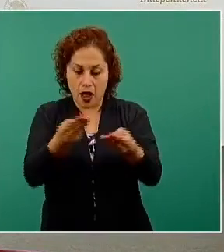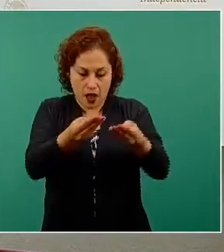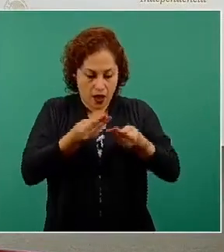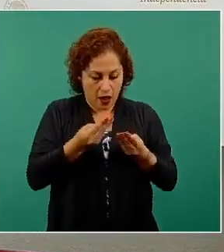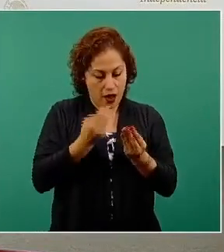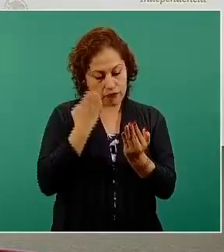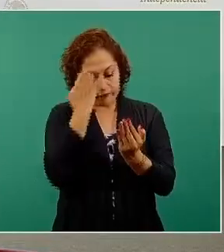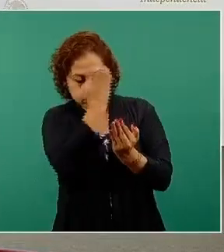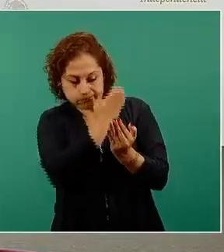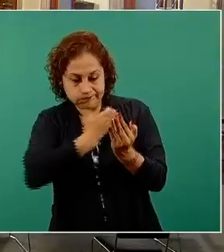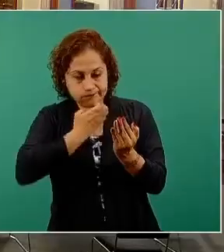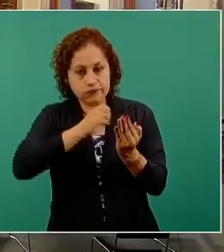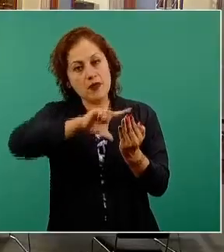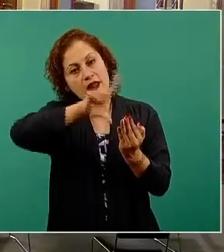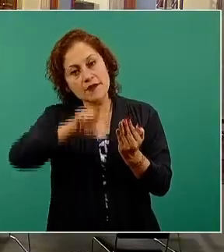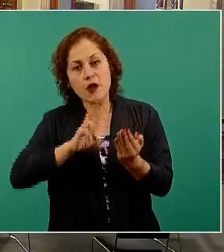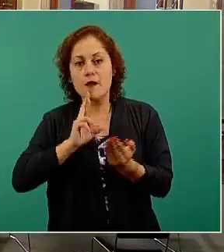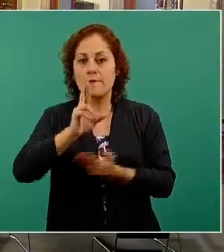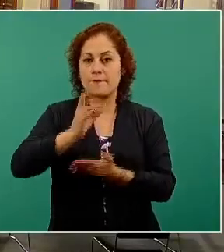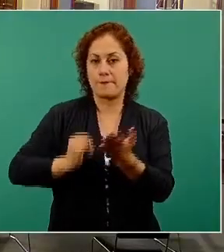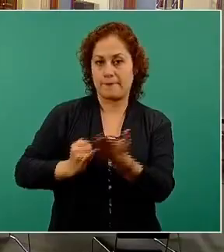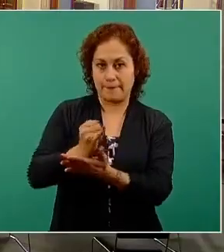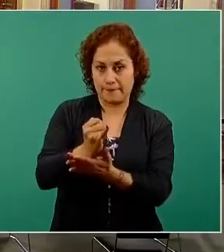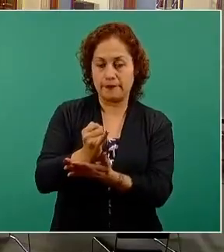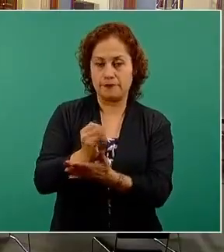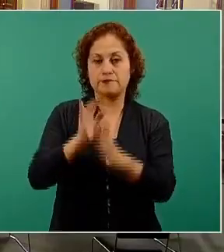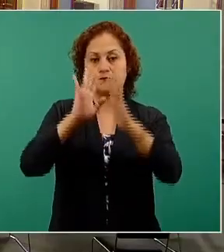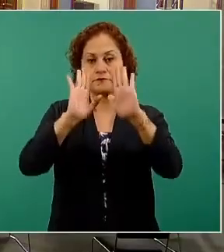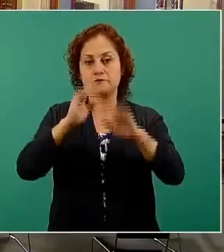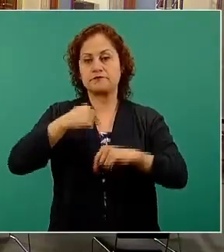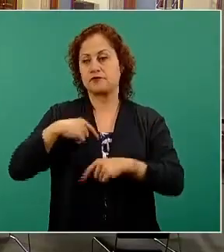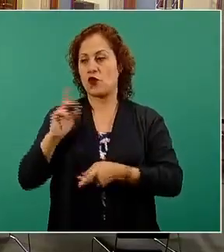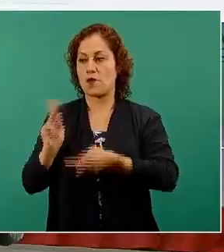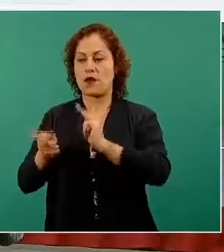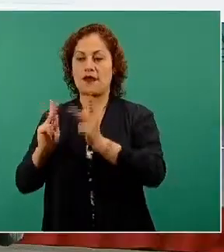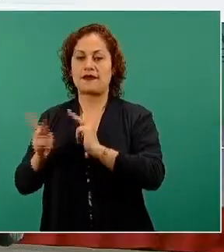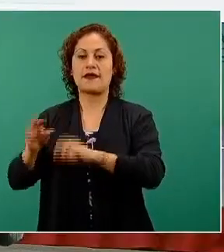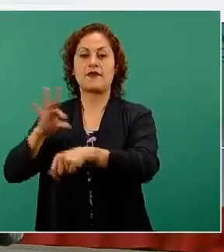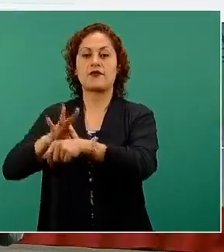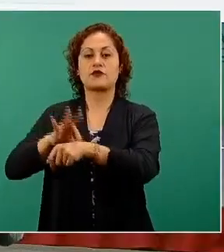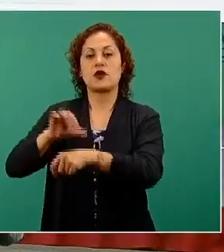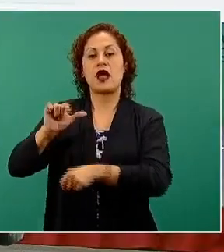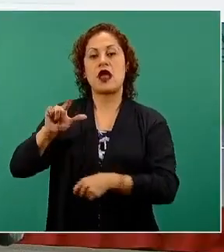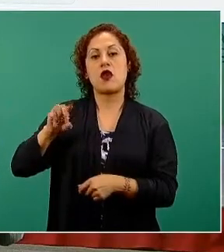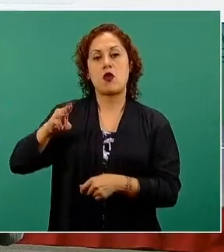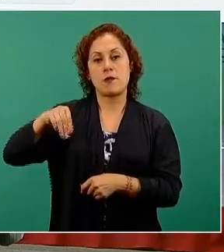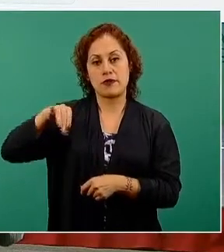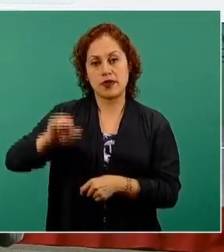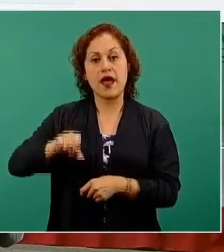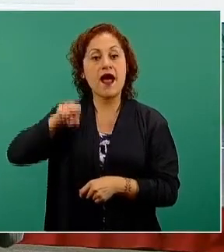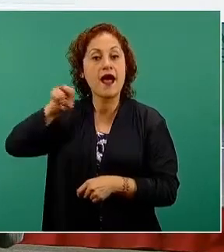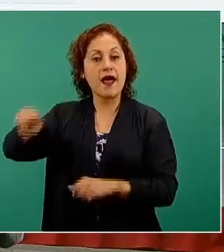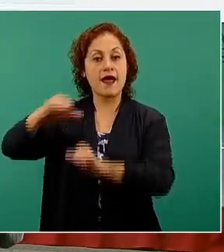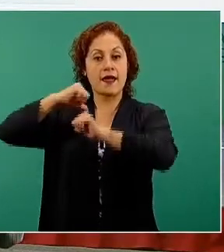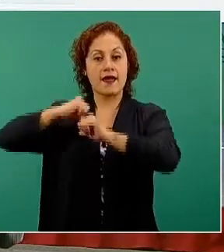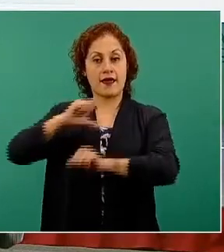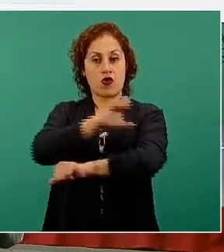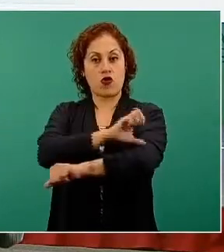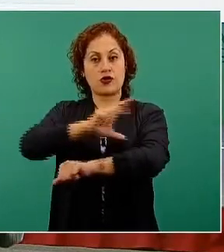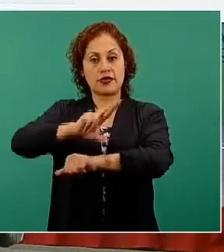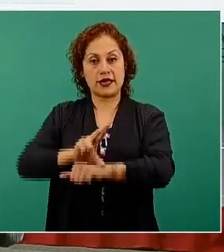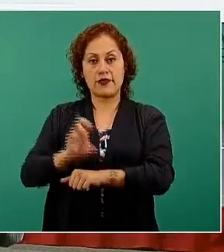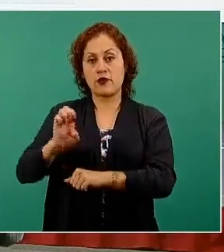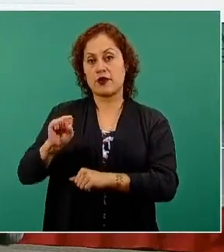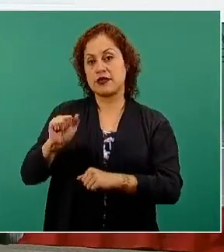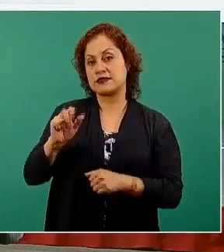pues dictaminan. Ya platicando ahora con el doctor José Luis Salomía, que está coordinando el aspecto de los ESAVIS,